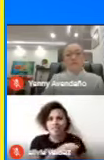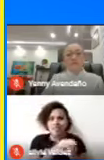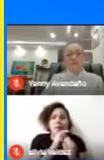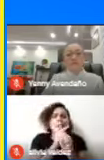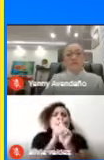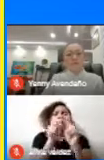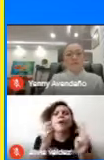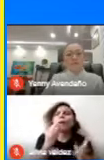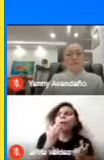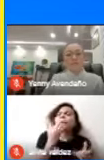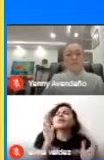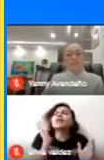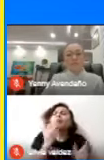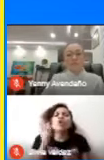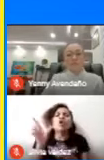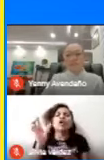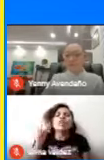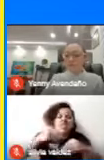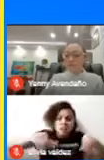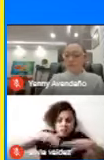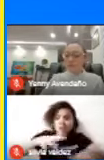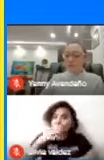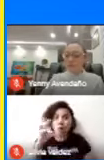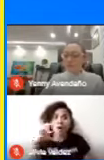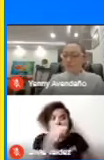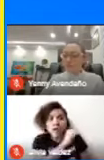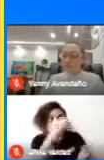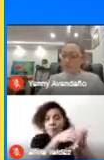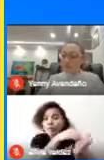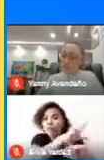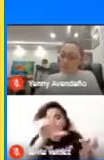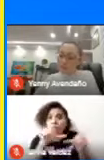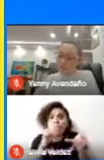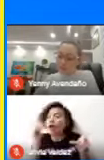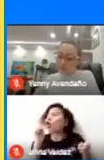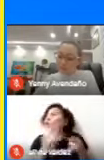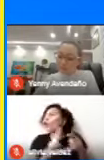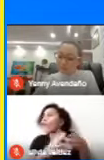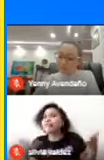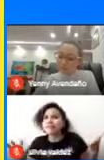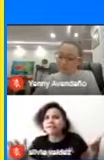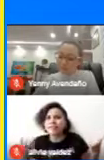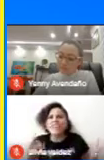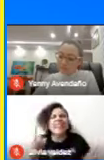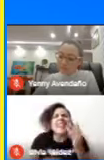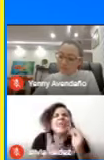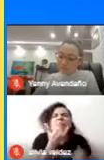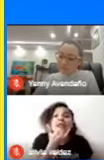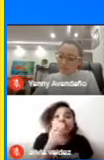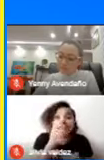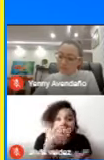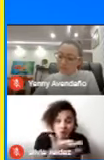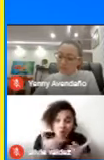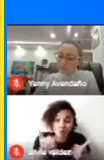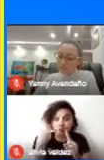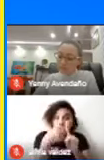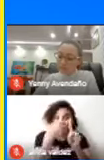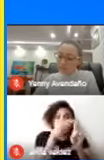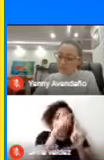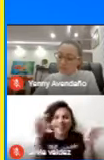Pero, ¿qué ocurre con el territorio si no hay una identificación con el territorio? ¿Qué ocurre si el beneficio de la